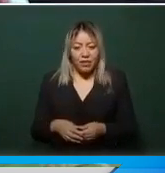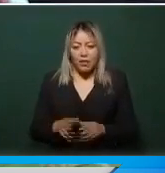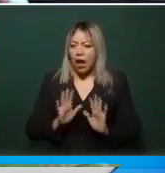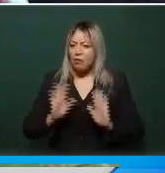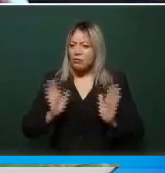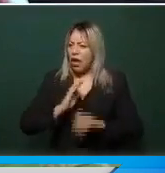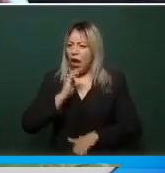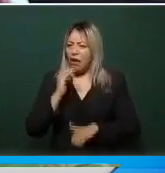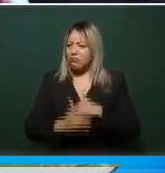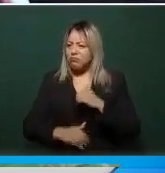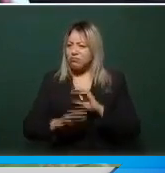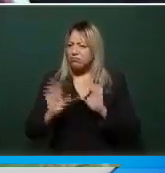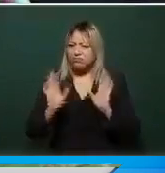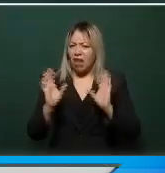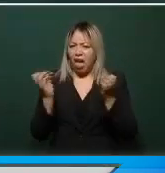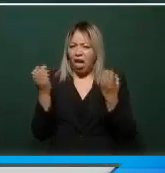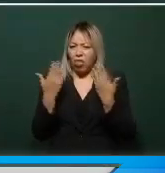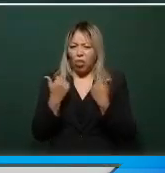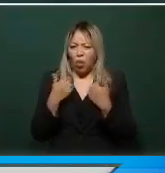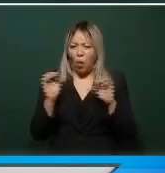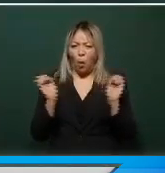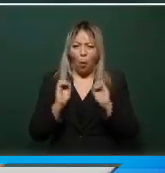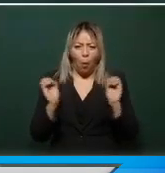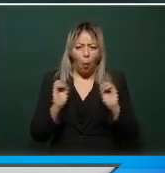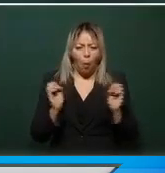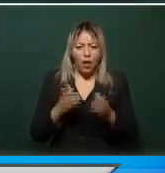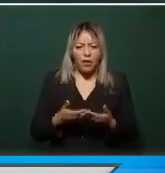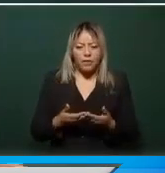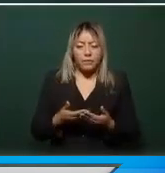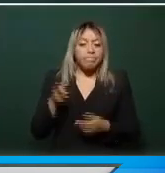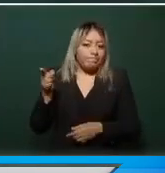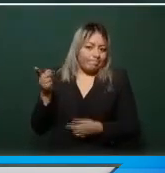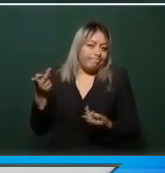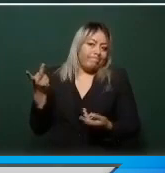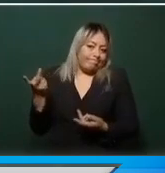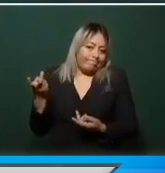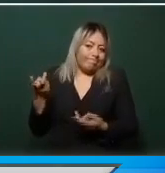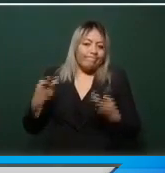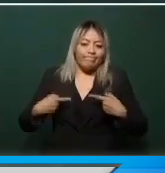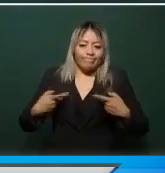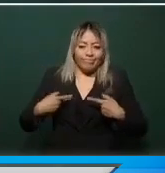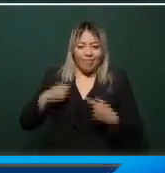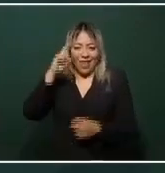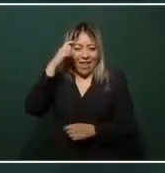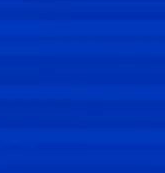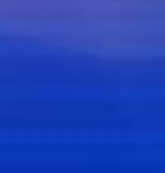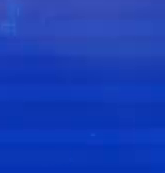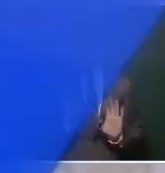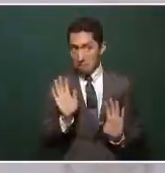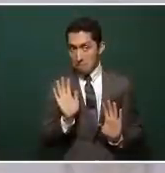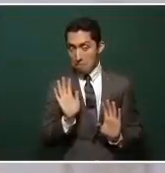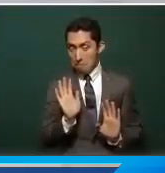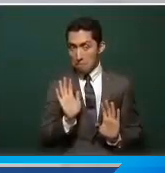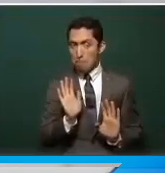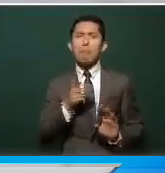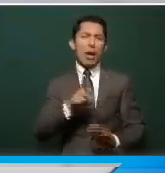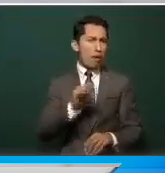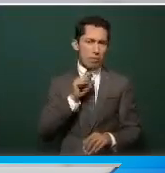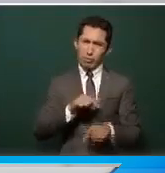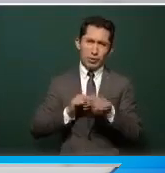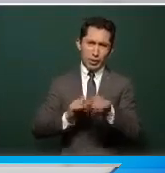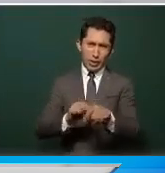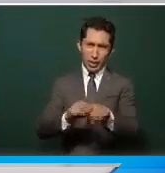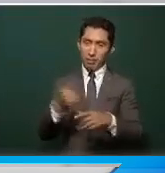de comunicación. Anuncia que habrá inversión adicional de Nestlé, Coca-Cola, Pepsi y BlackRock.